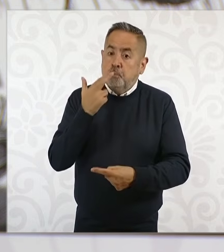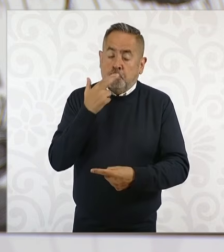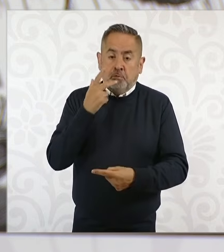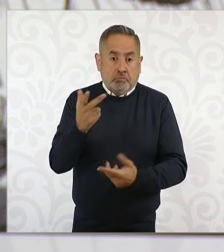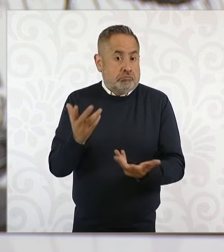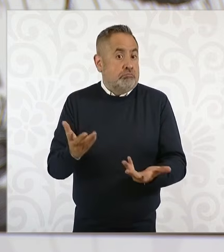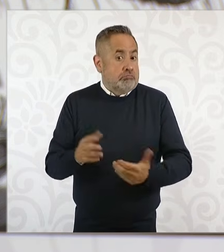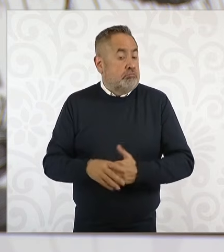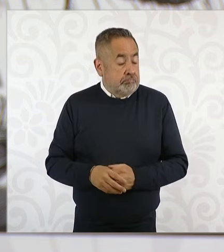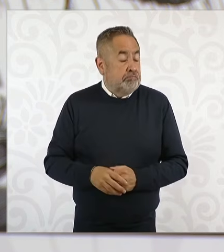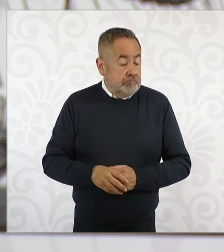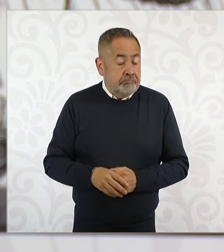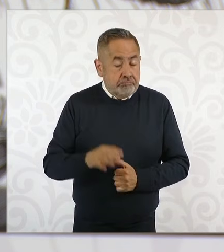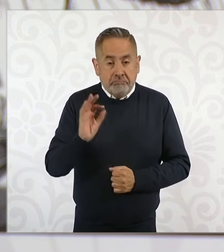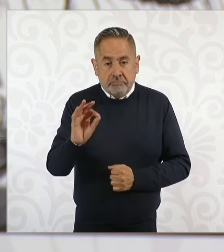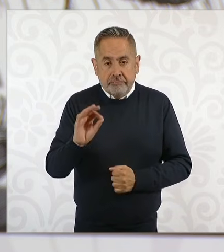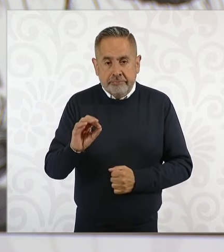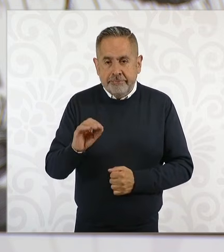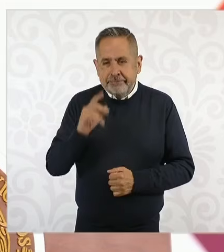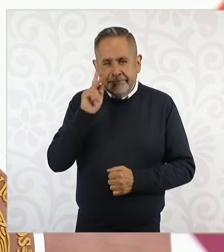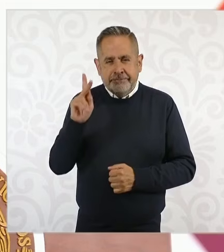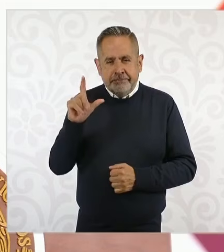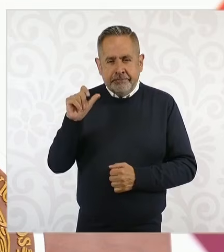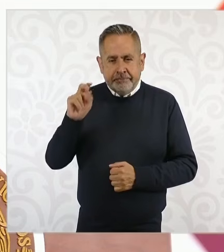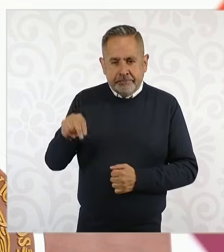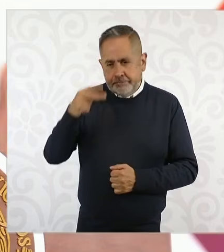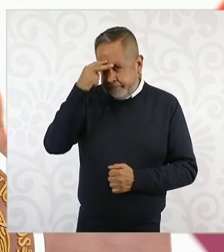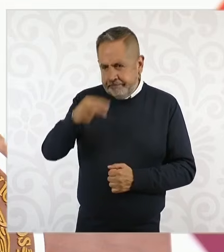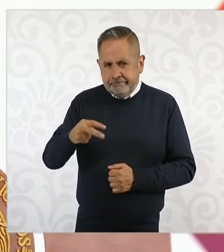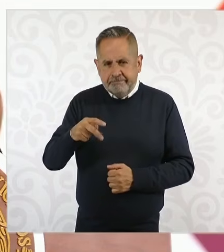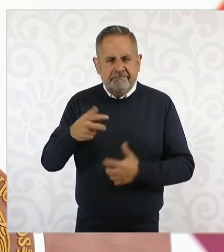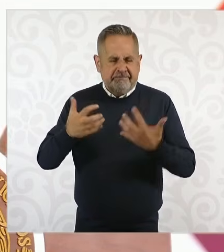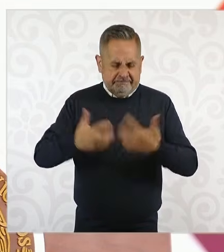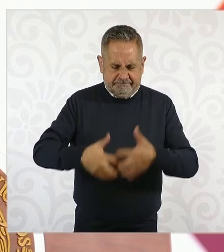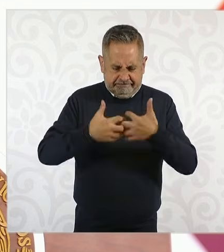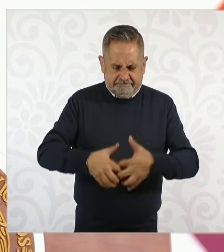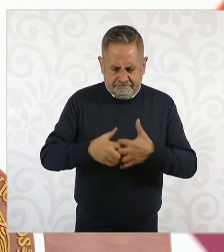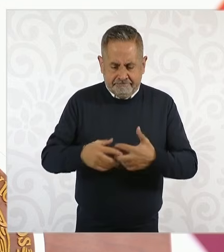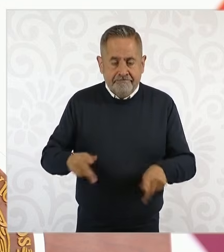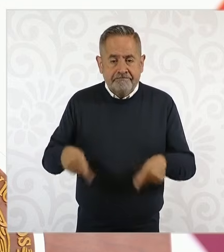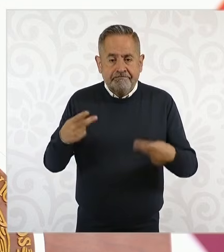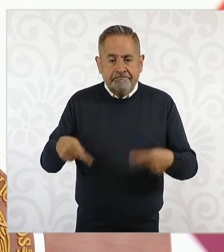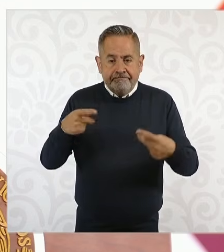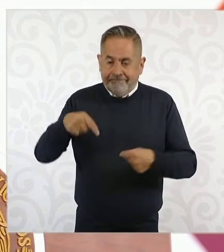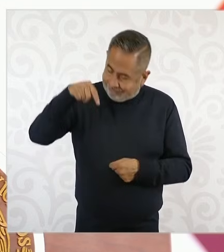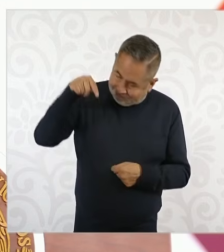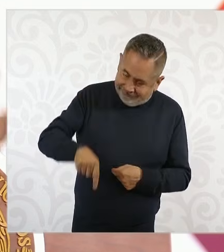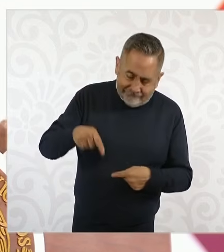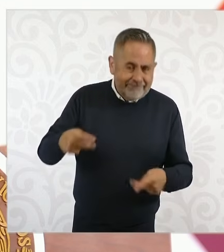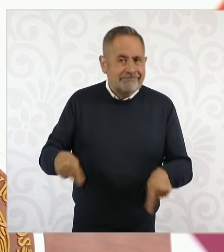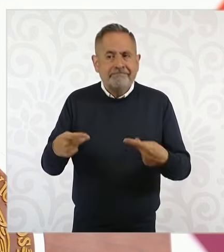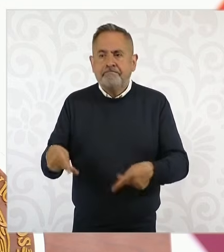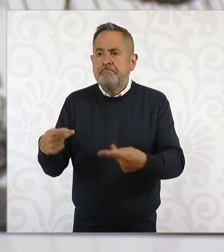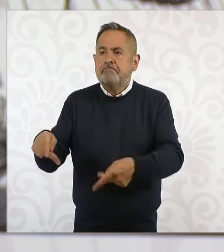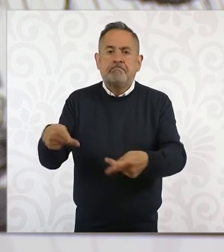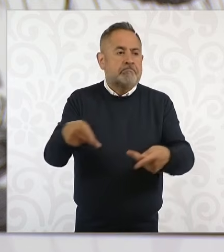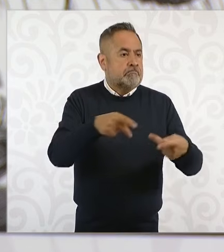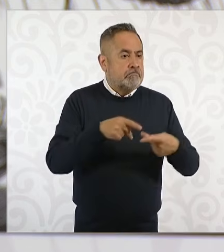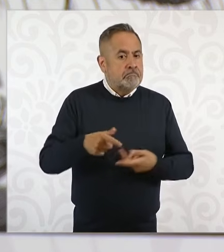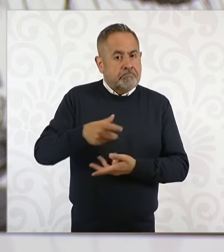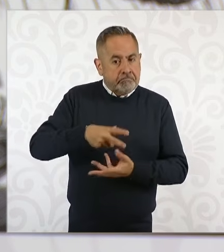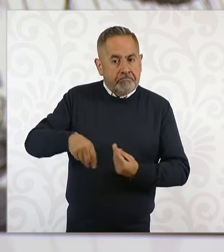Entonces, es parte de lo que hablamos del Plan México, de producir más para el mercado interno. Y eso es lo que está